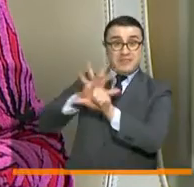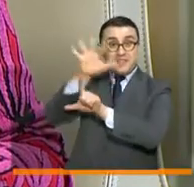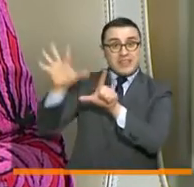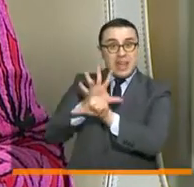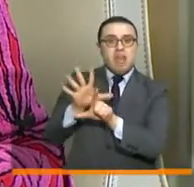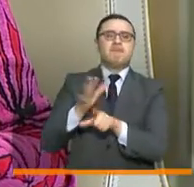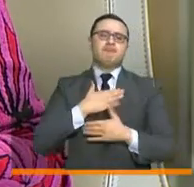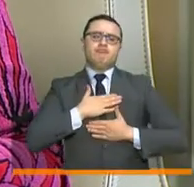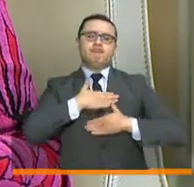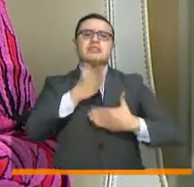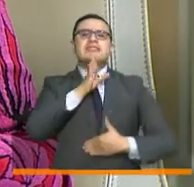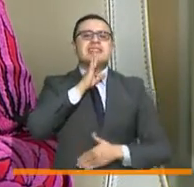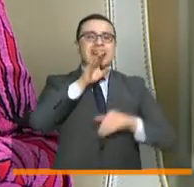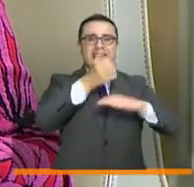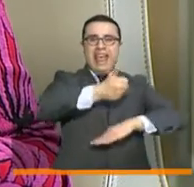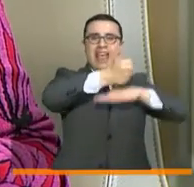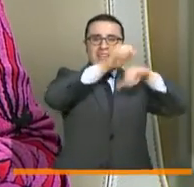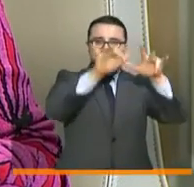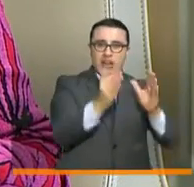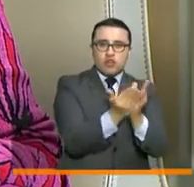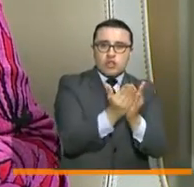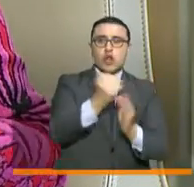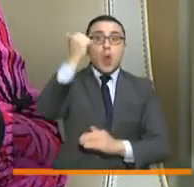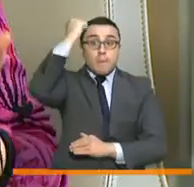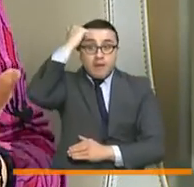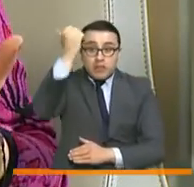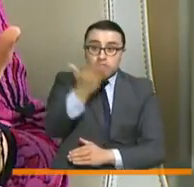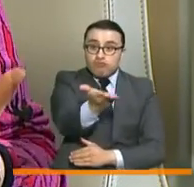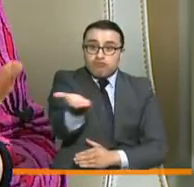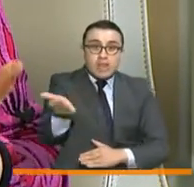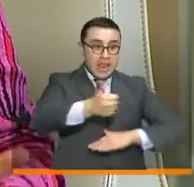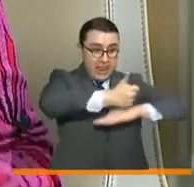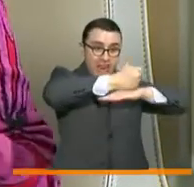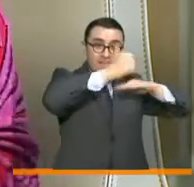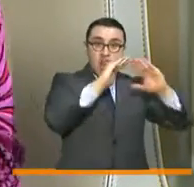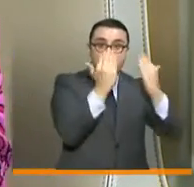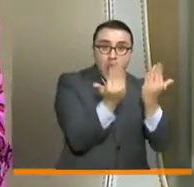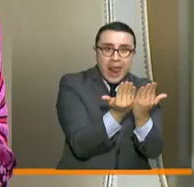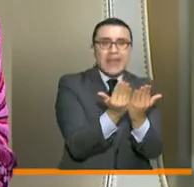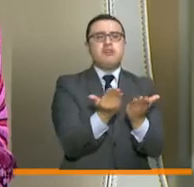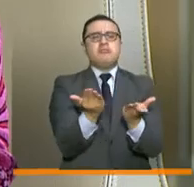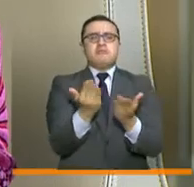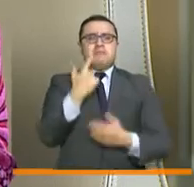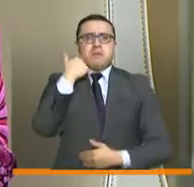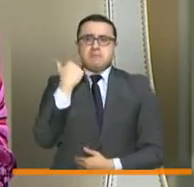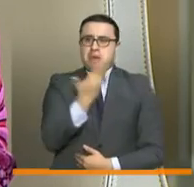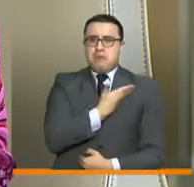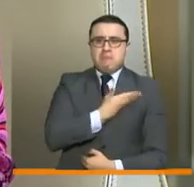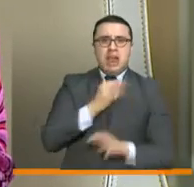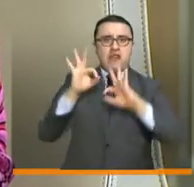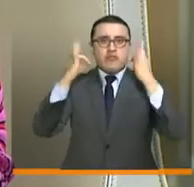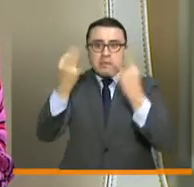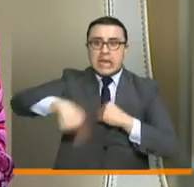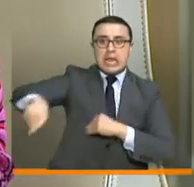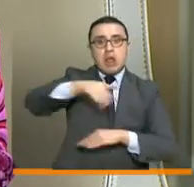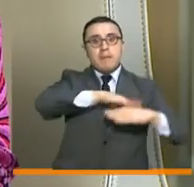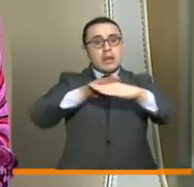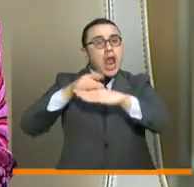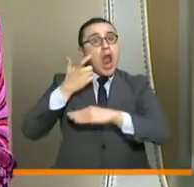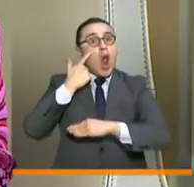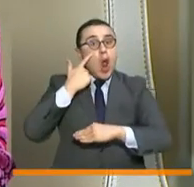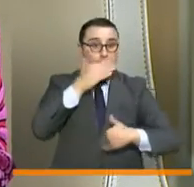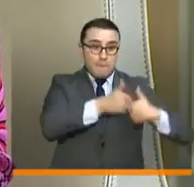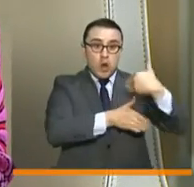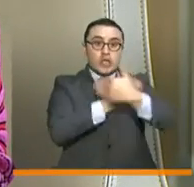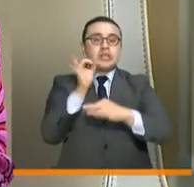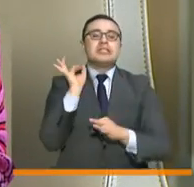los secretarios de educación, a los maestros, a los rectores y obviamente a los padres de familia. Recordar que este proceso siempre es con consentimiento y